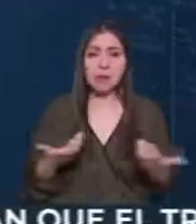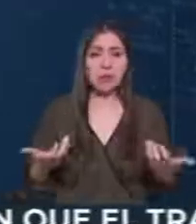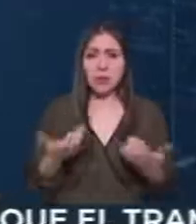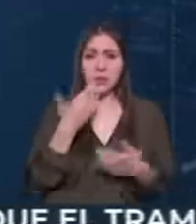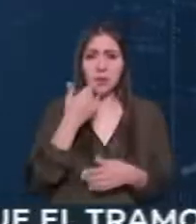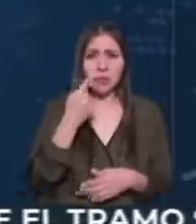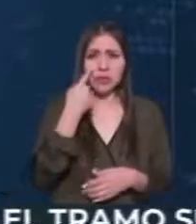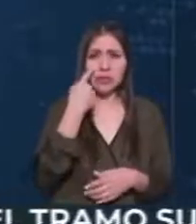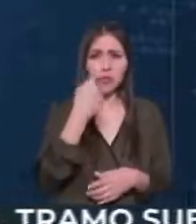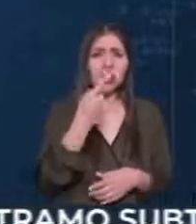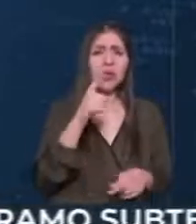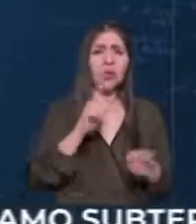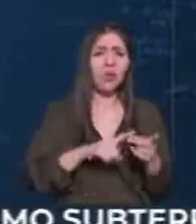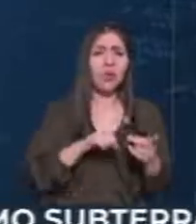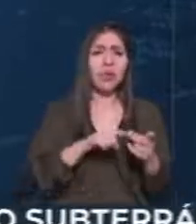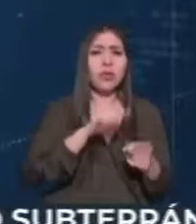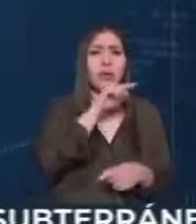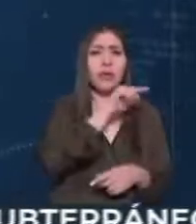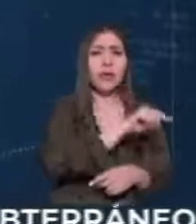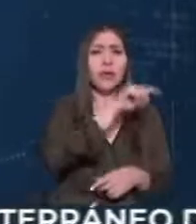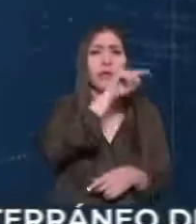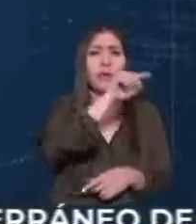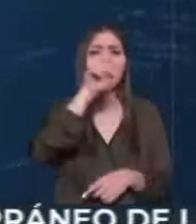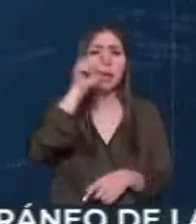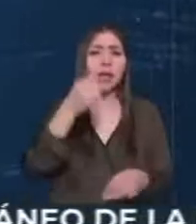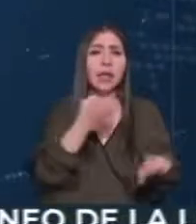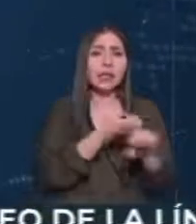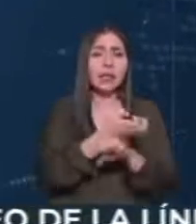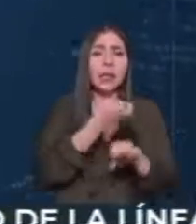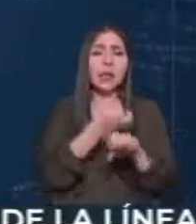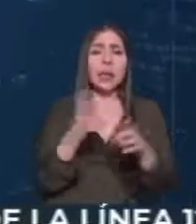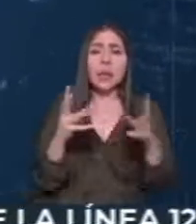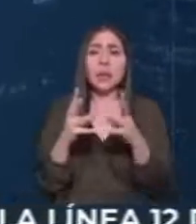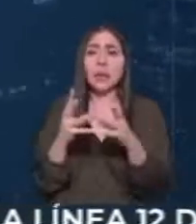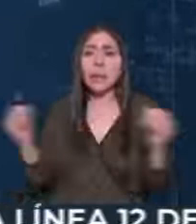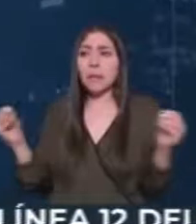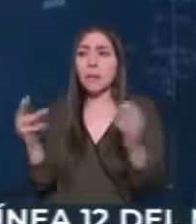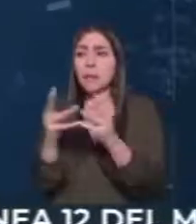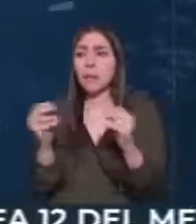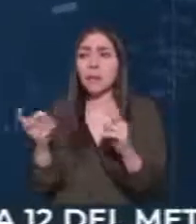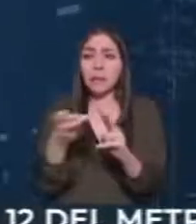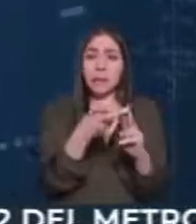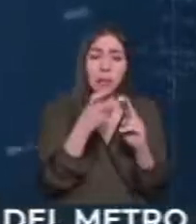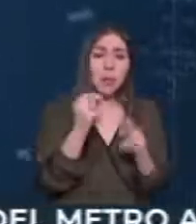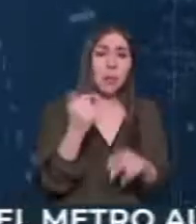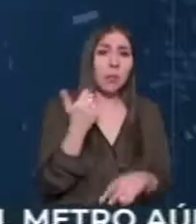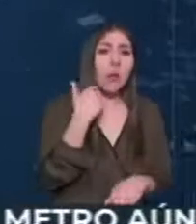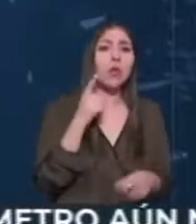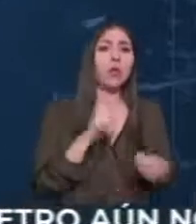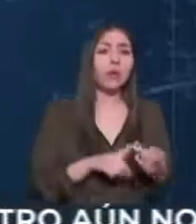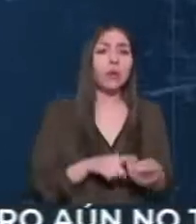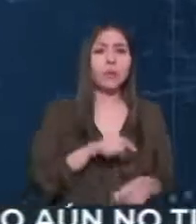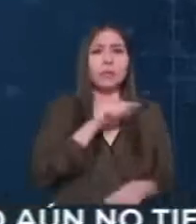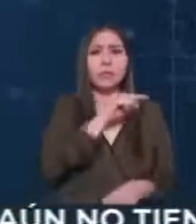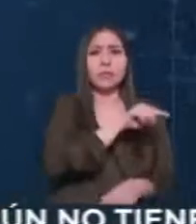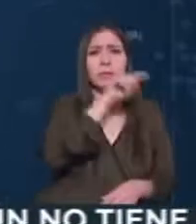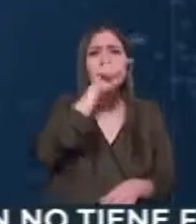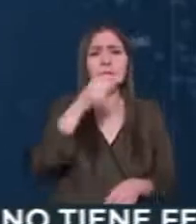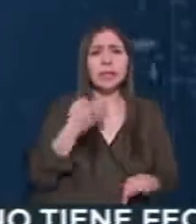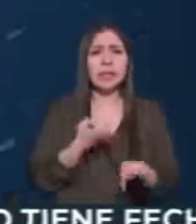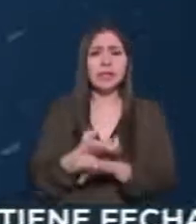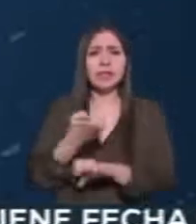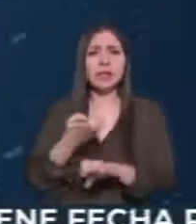estados en donde ha habido algún atentado o donde hay alguna desaparición o algún secuestro, son estados en donde gobierna el